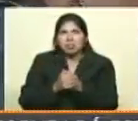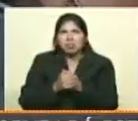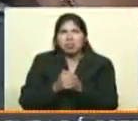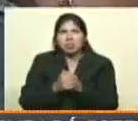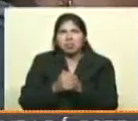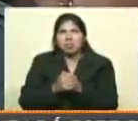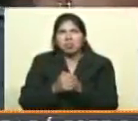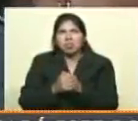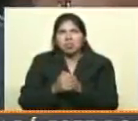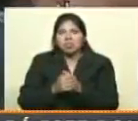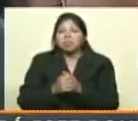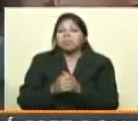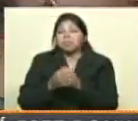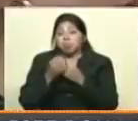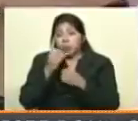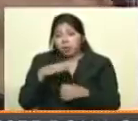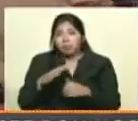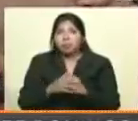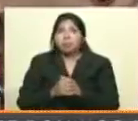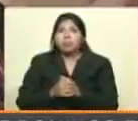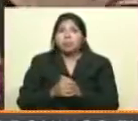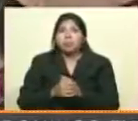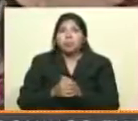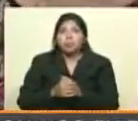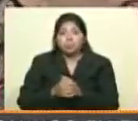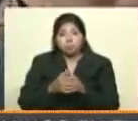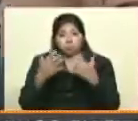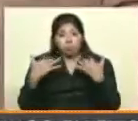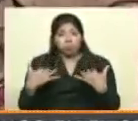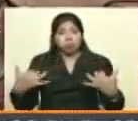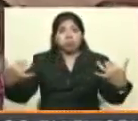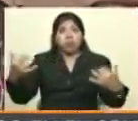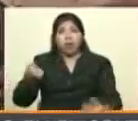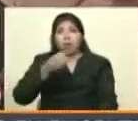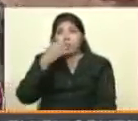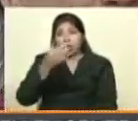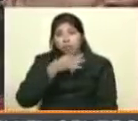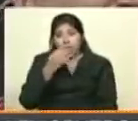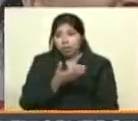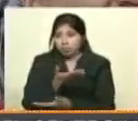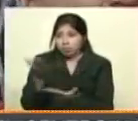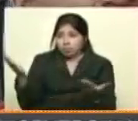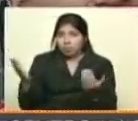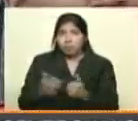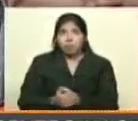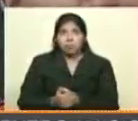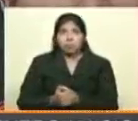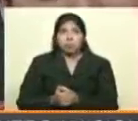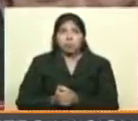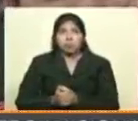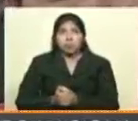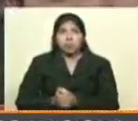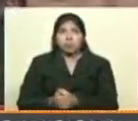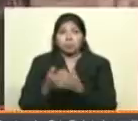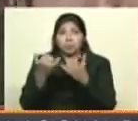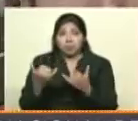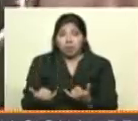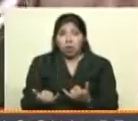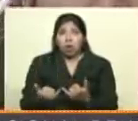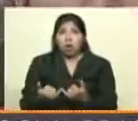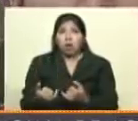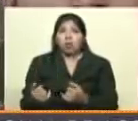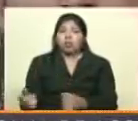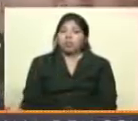tribuna antiimperialista le da las buenas tardes al presidente Maduro y dejamos en el derecho de palabra al compatriota ministro